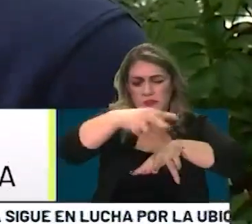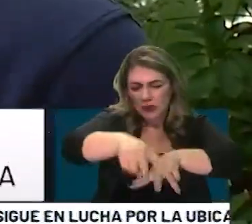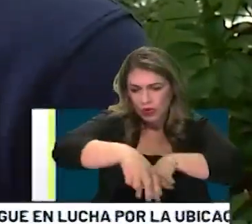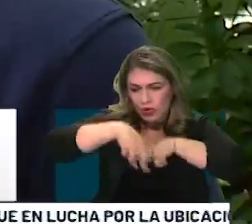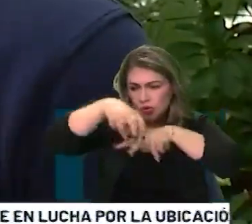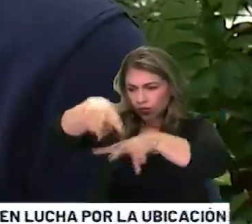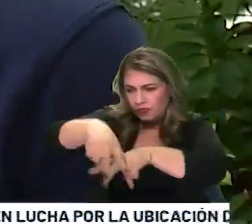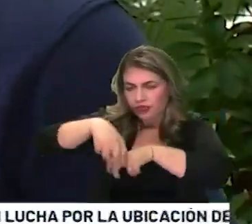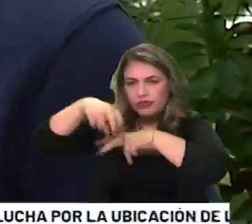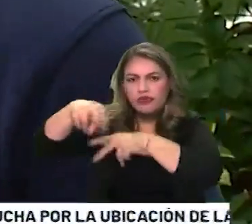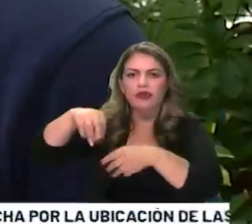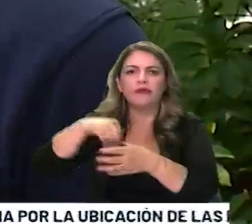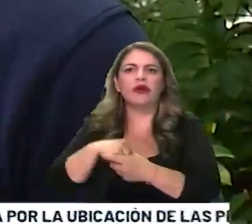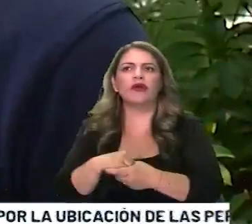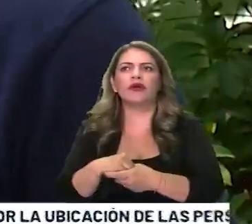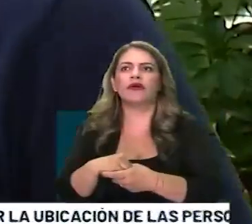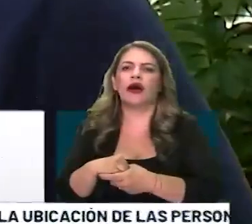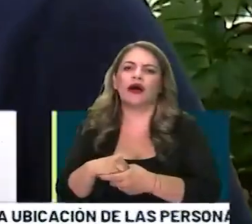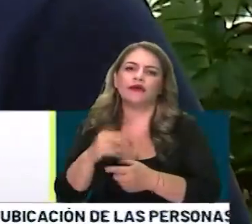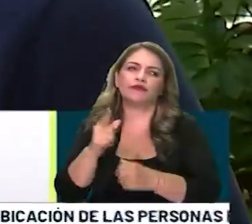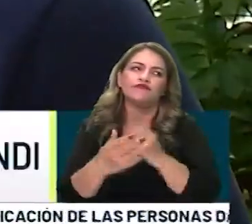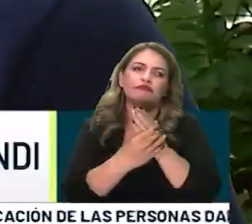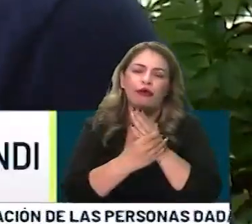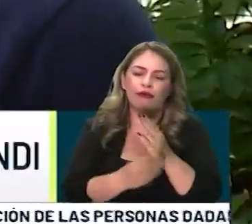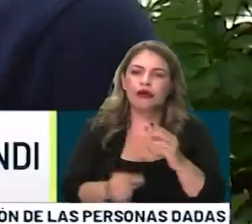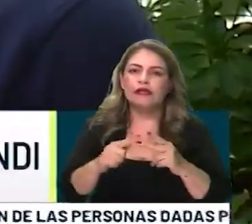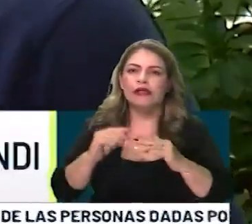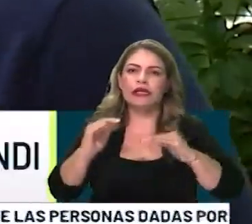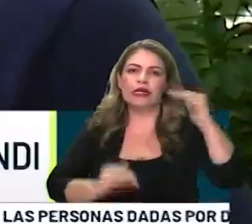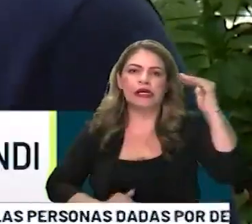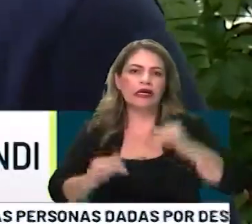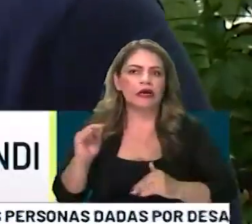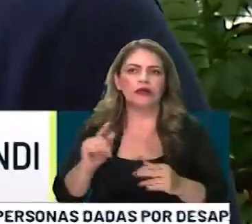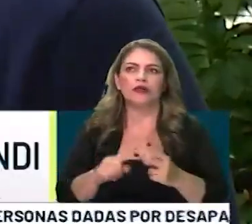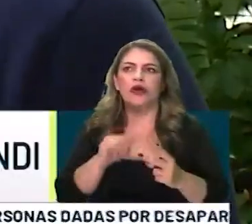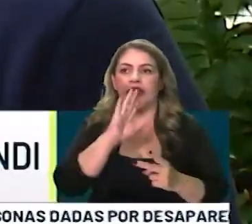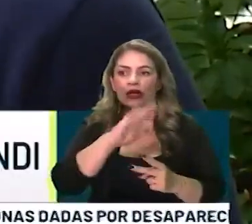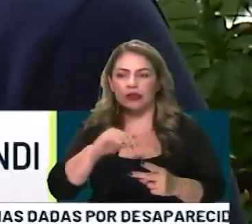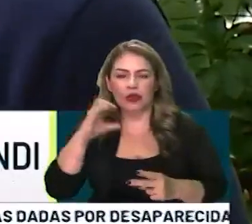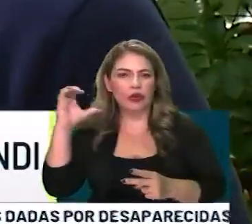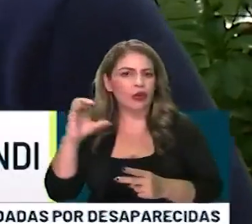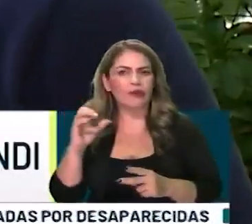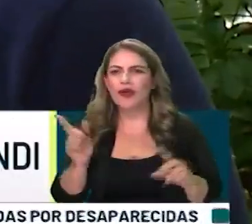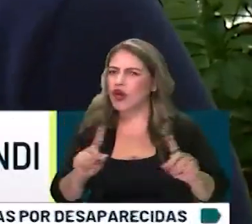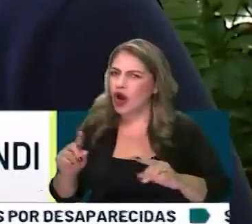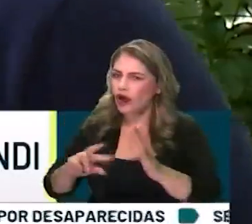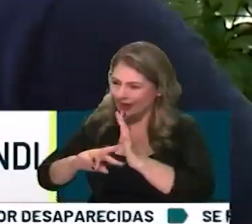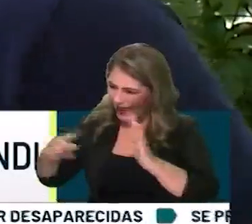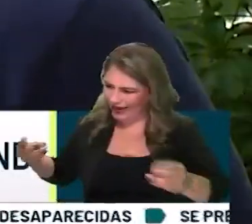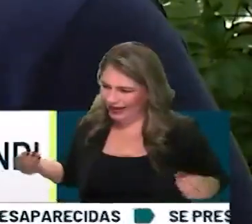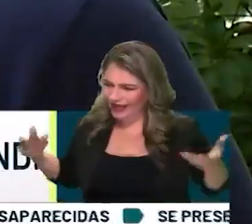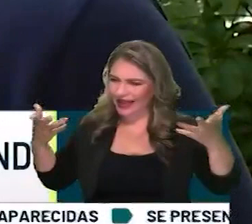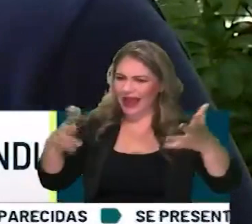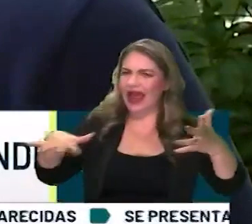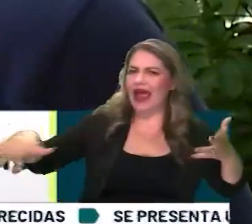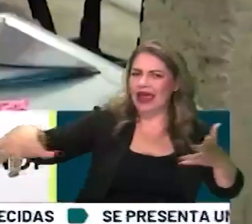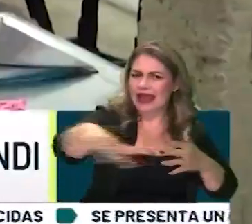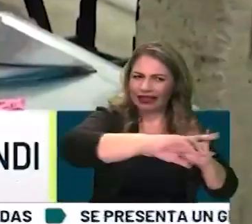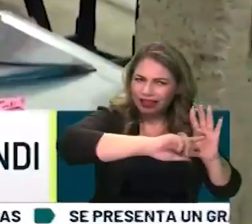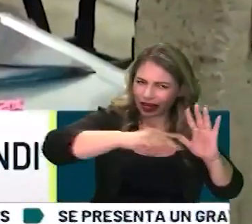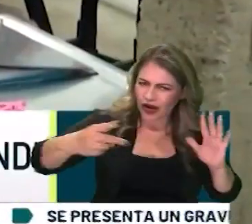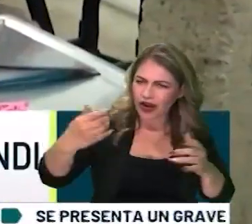los círculos de pobreza y de desigualdad que hay no solamente en Antioquia sino en Colombia hay que llevar la tecnificación del campo hay que llevar tecnología y hay que llevar